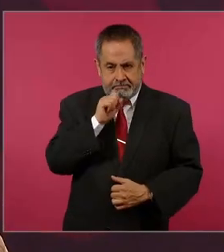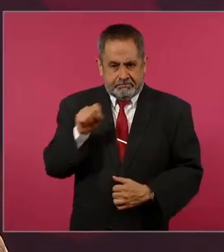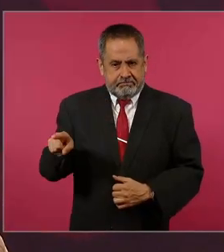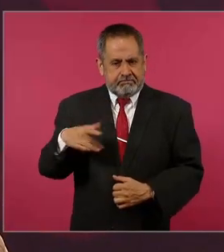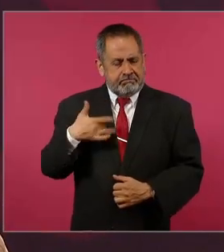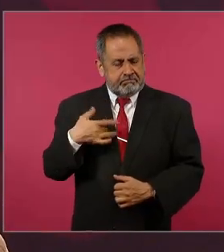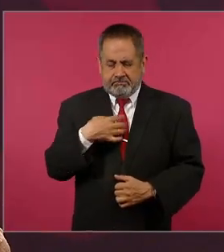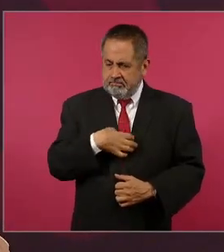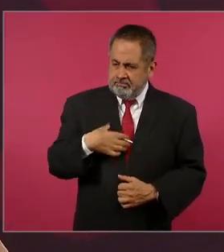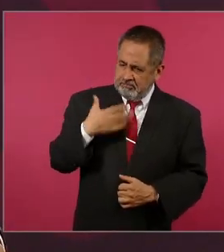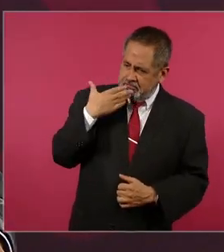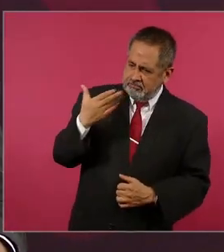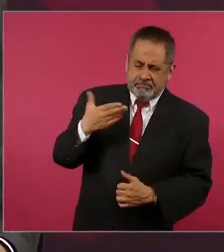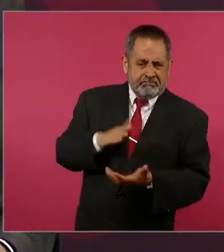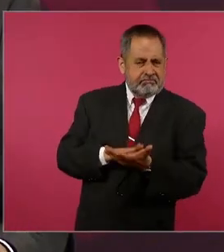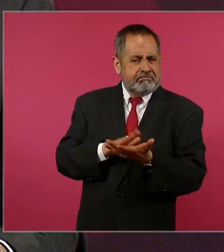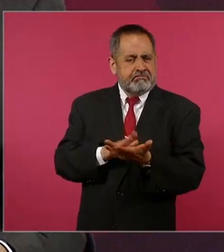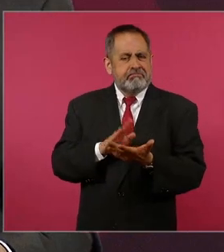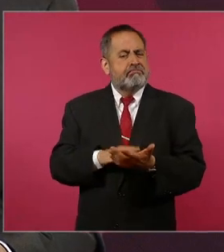celebro que haya